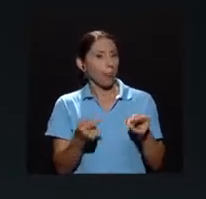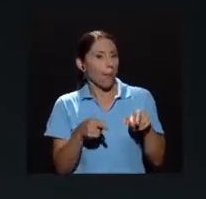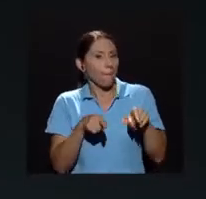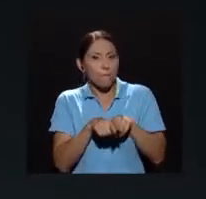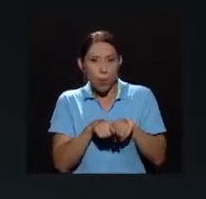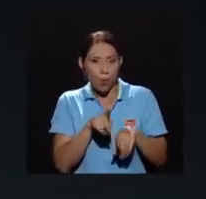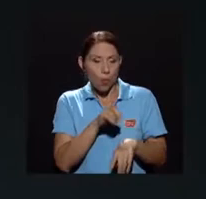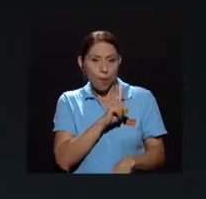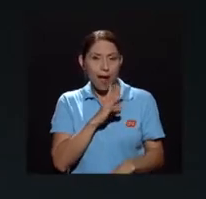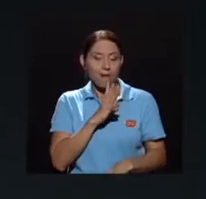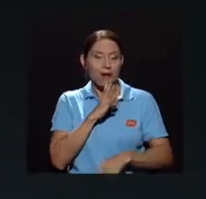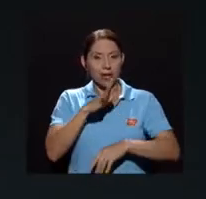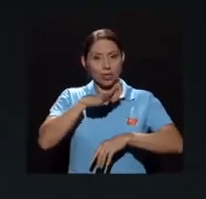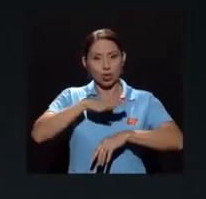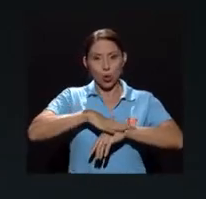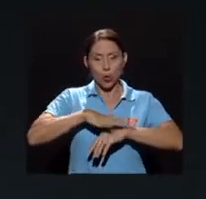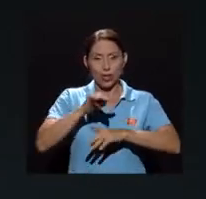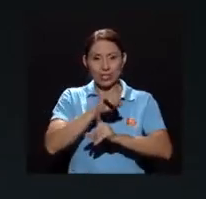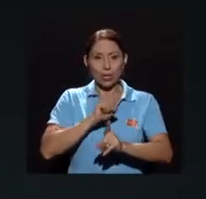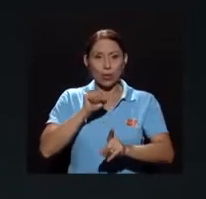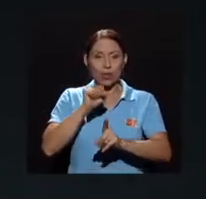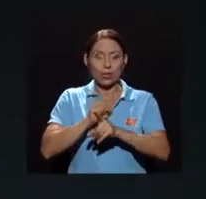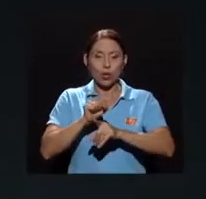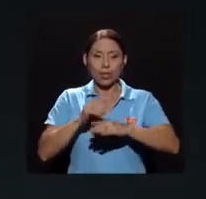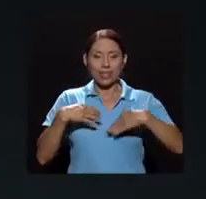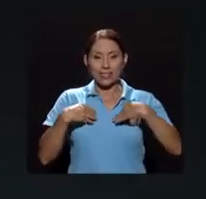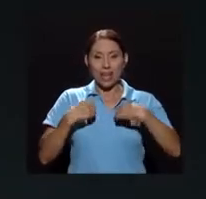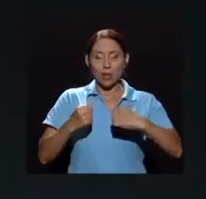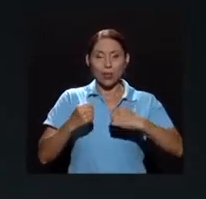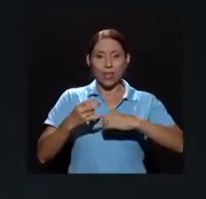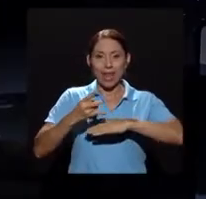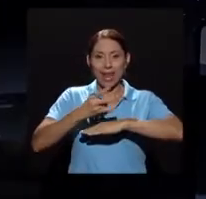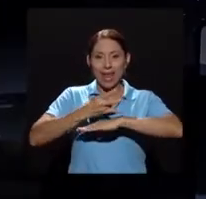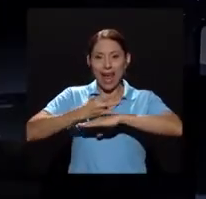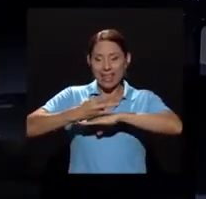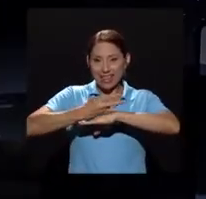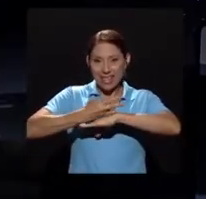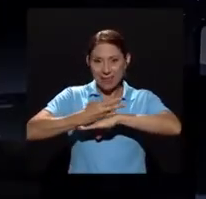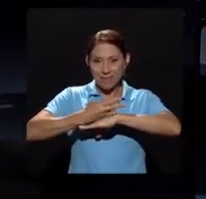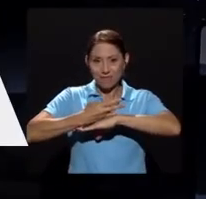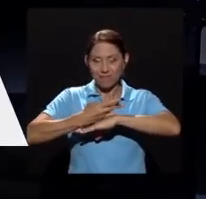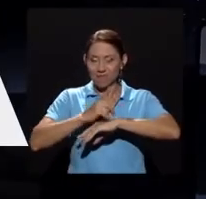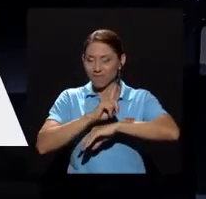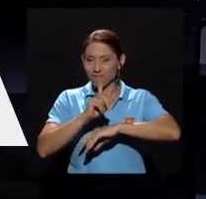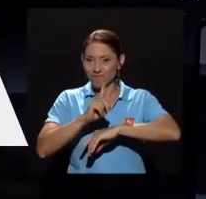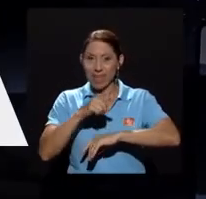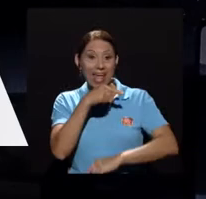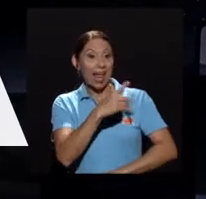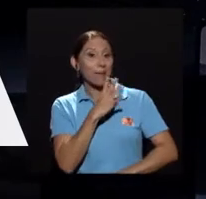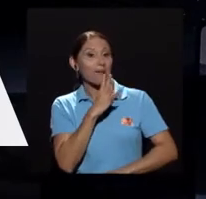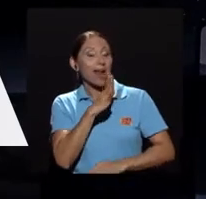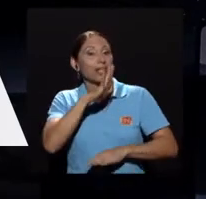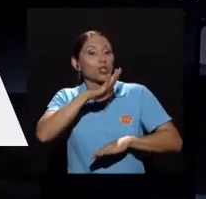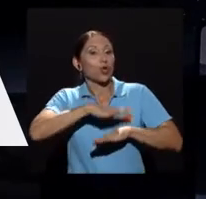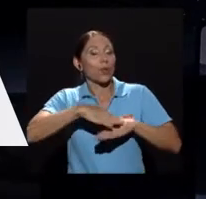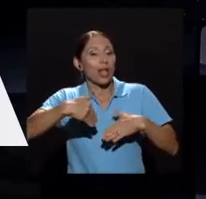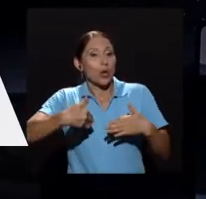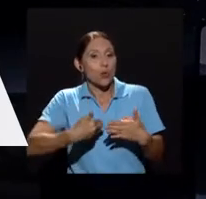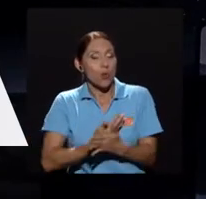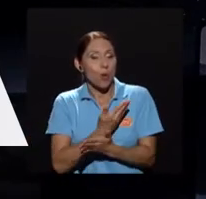en la situación de salud en haití sino que va a hablar de nuestro nuevo premio magón